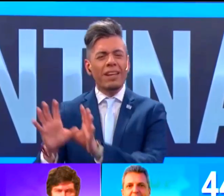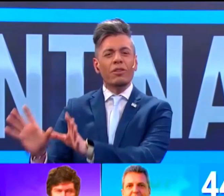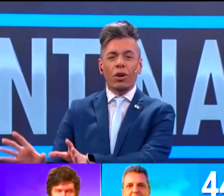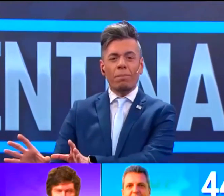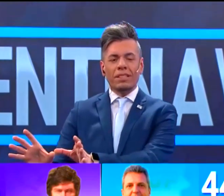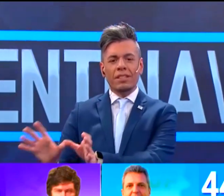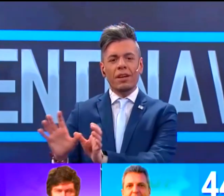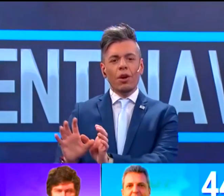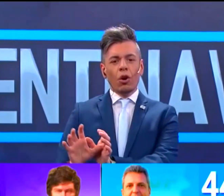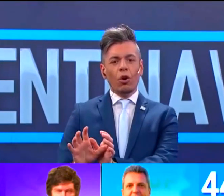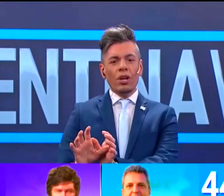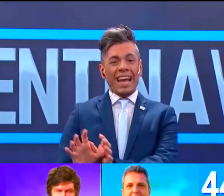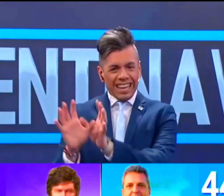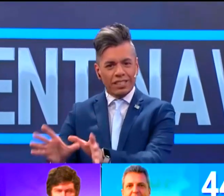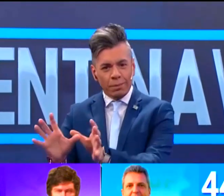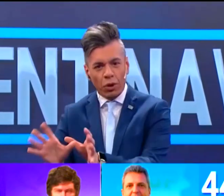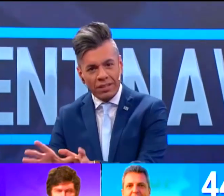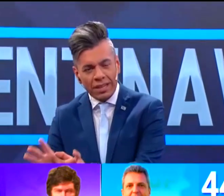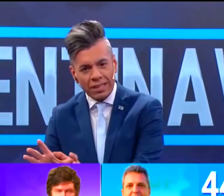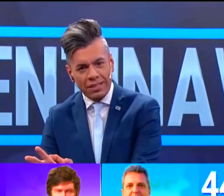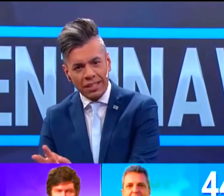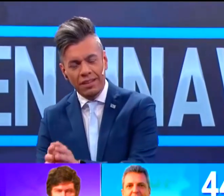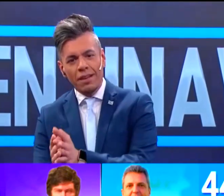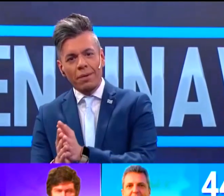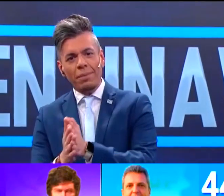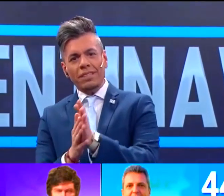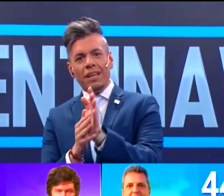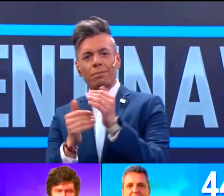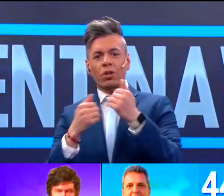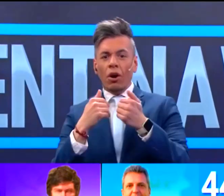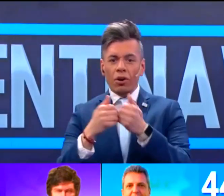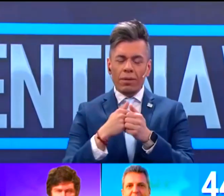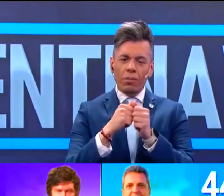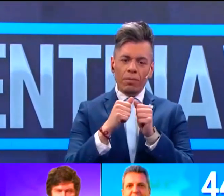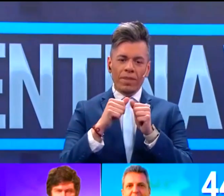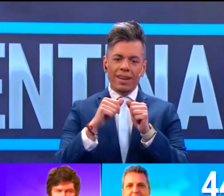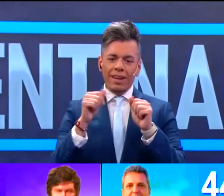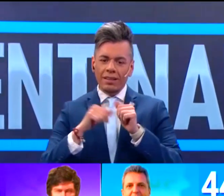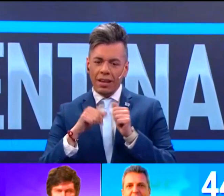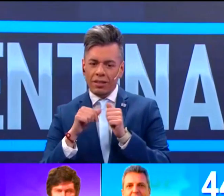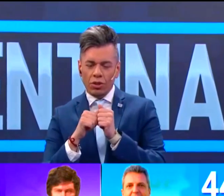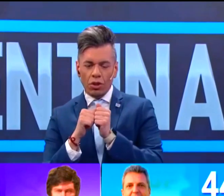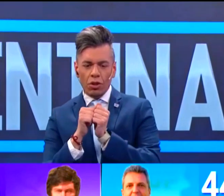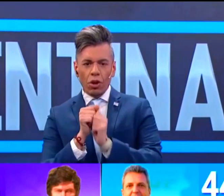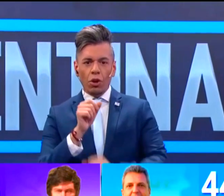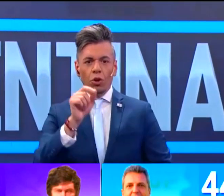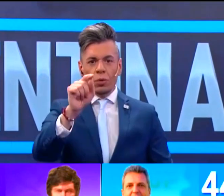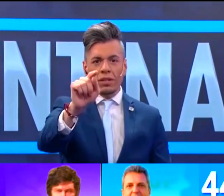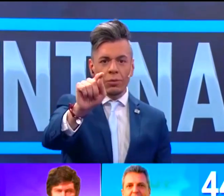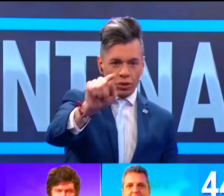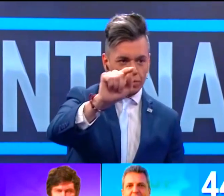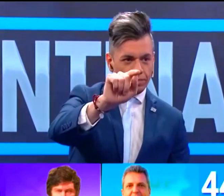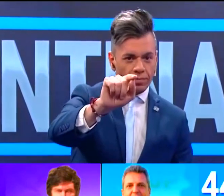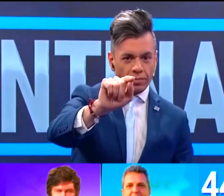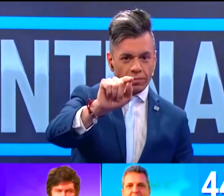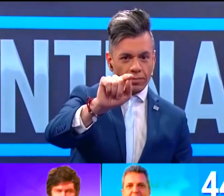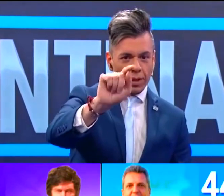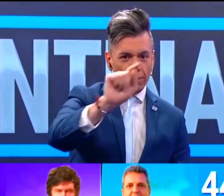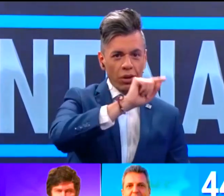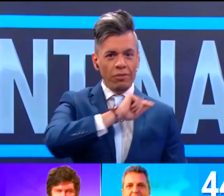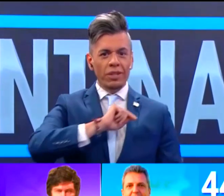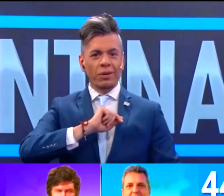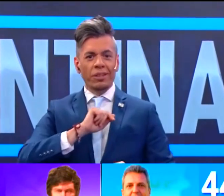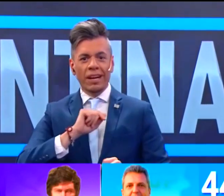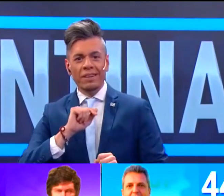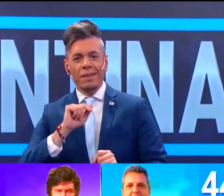al margen de lo que pase con la clase política en sí, me parece que el protagonismo en esta elección lo tuviste vos.